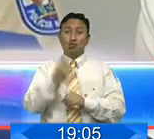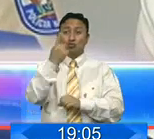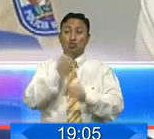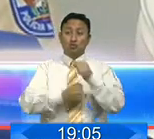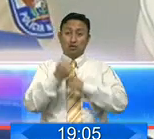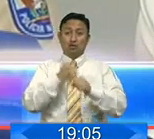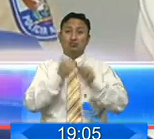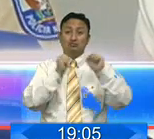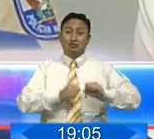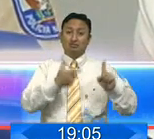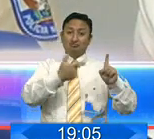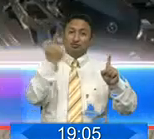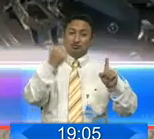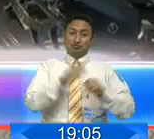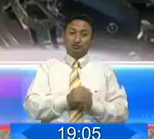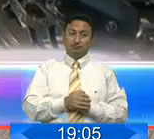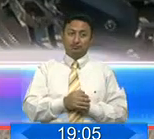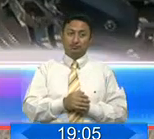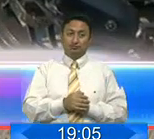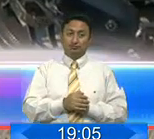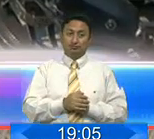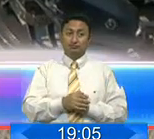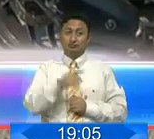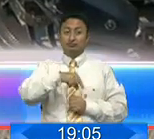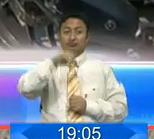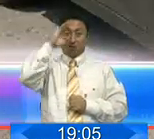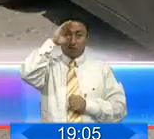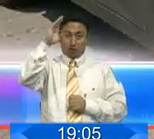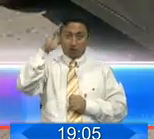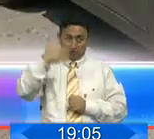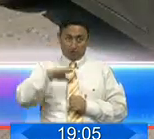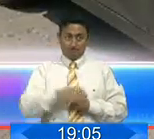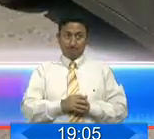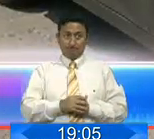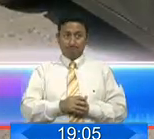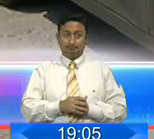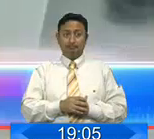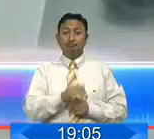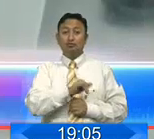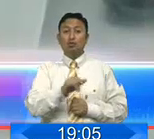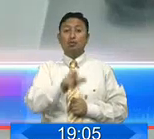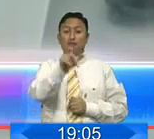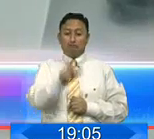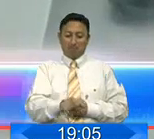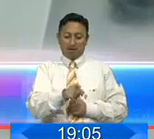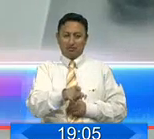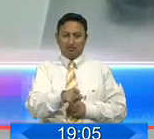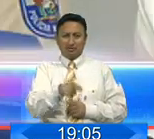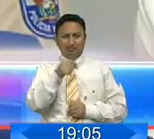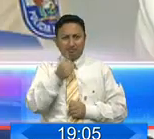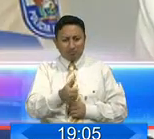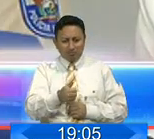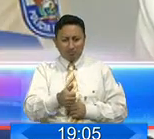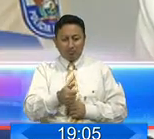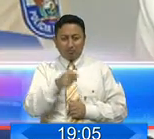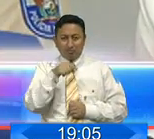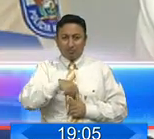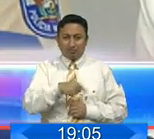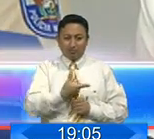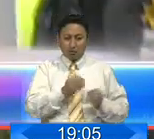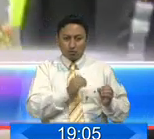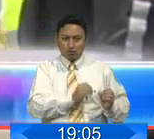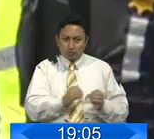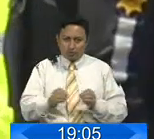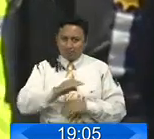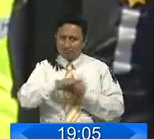que también lo tenía registrado en el sistema de la Policía Nacional, pero al mismo tiempo es la persona que habría organizado todo el